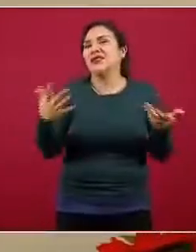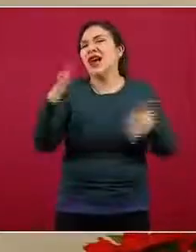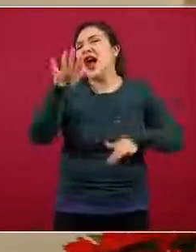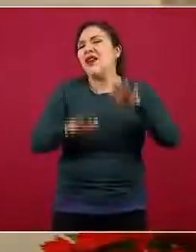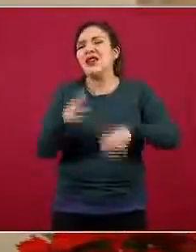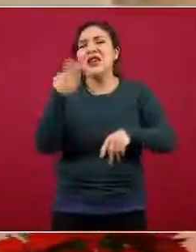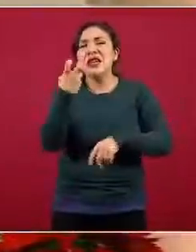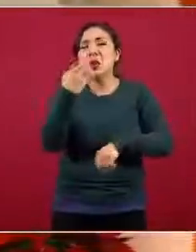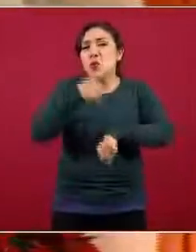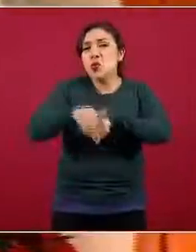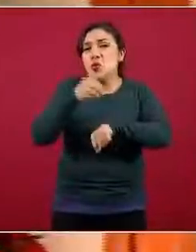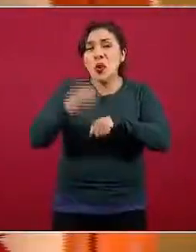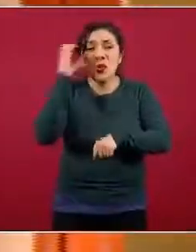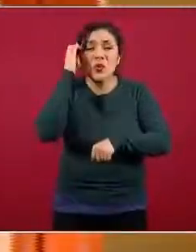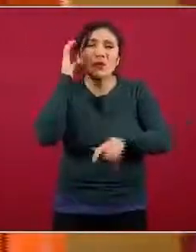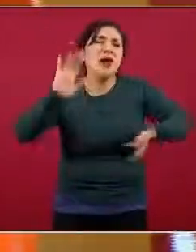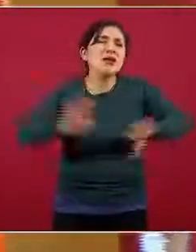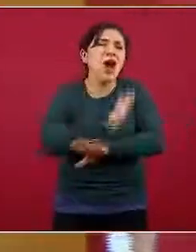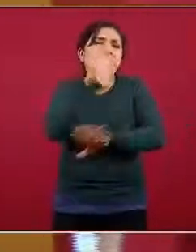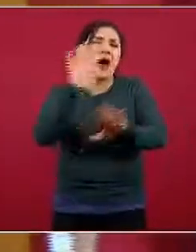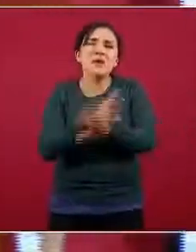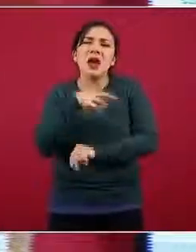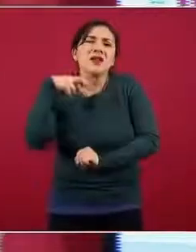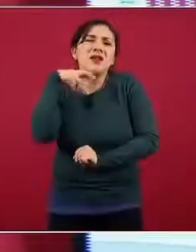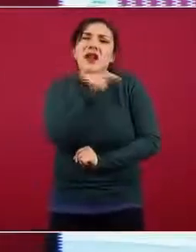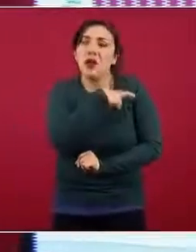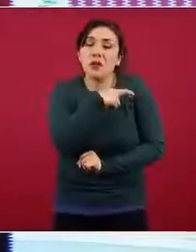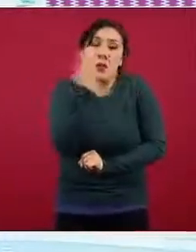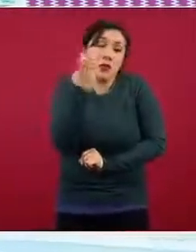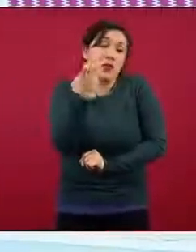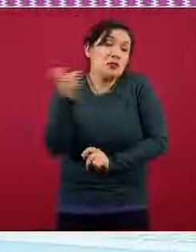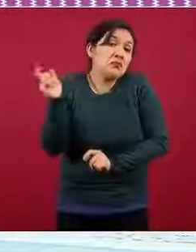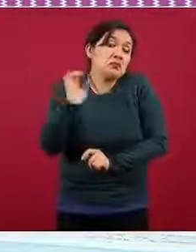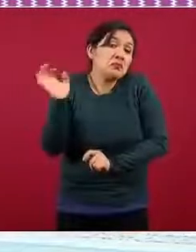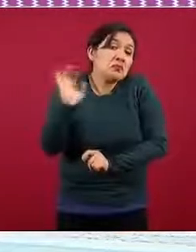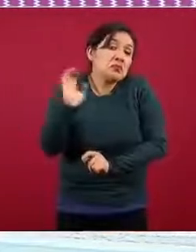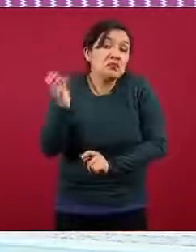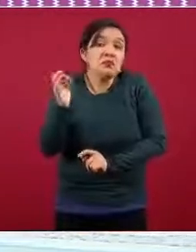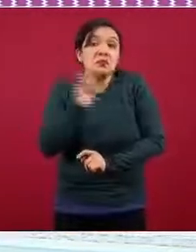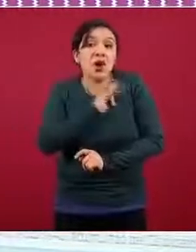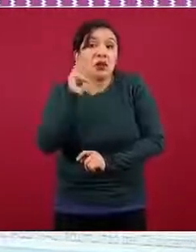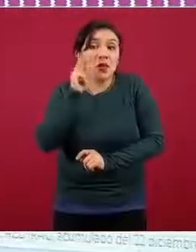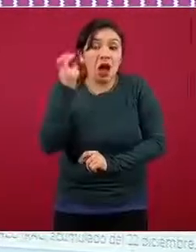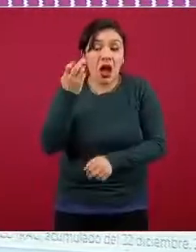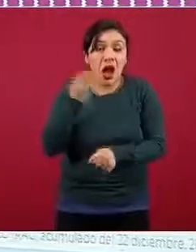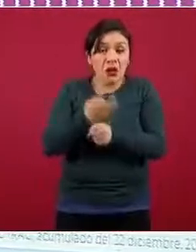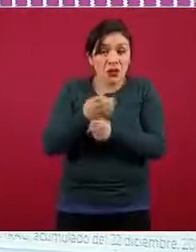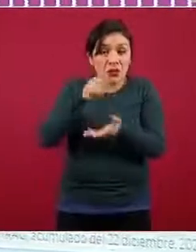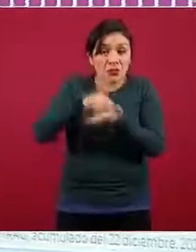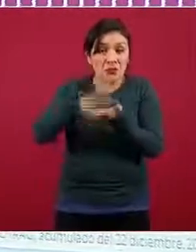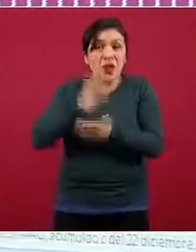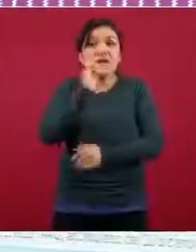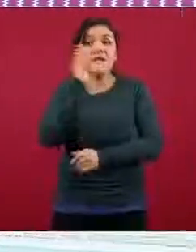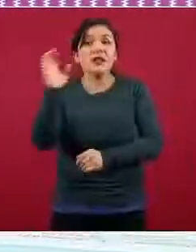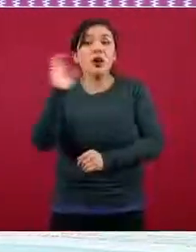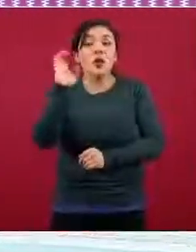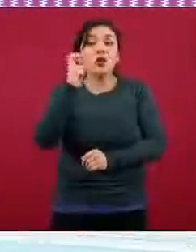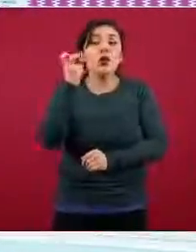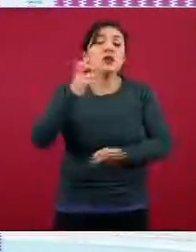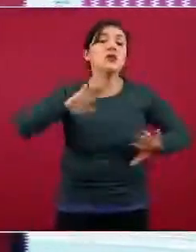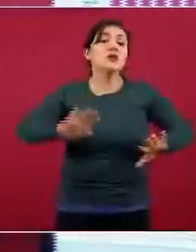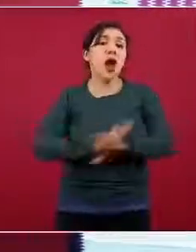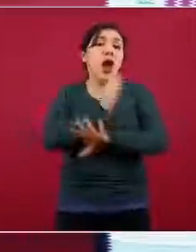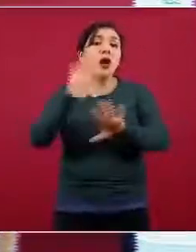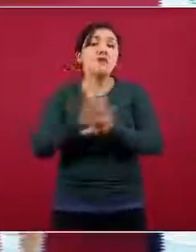de camas es muy dinámico, y posiblemente estos números que se reportan con una fecha de corte pues van